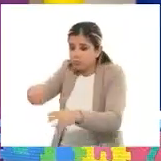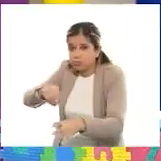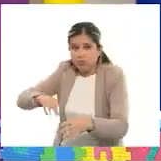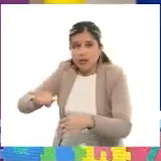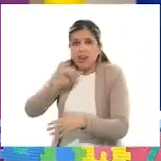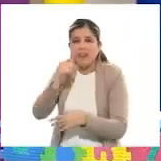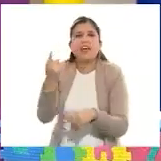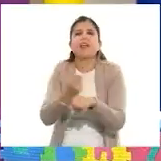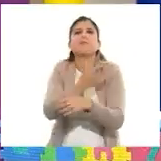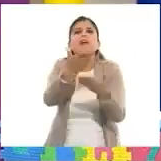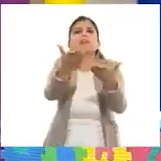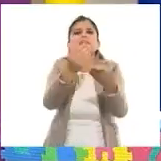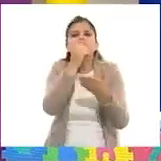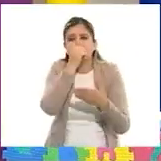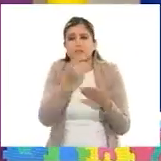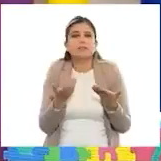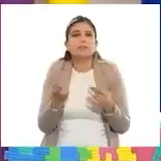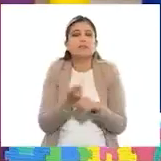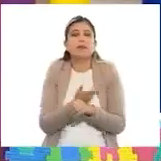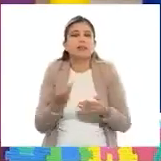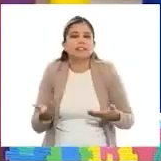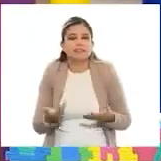qué creen? ¿Cómo?